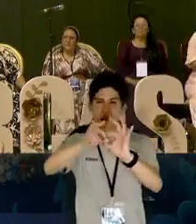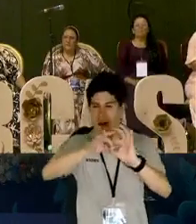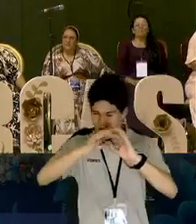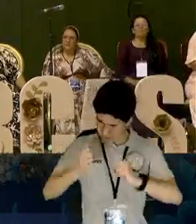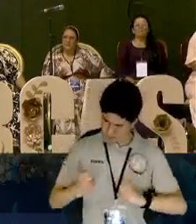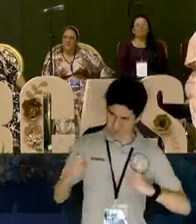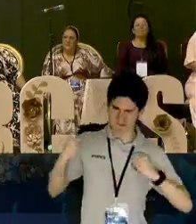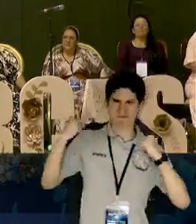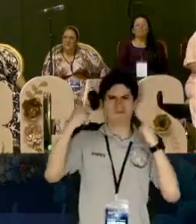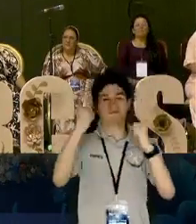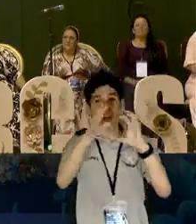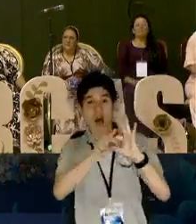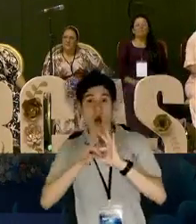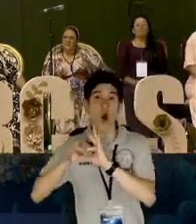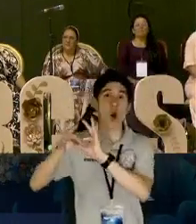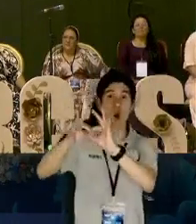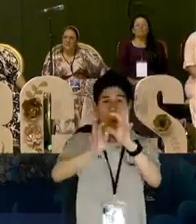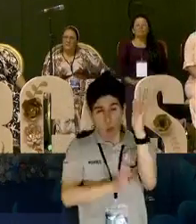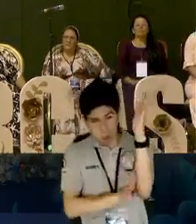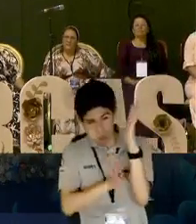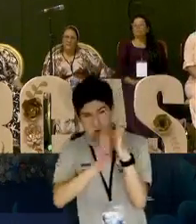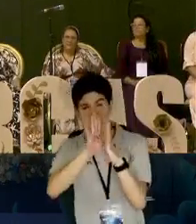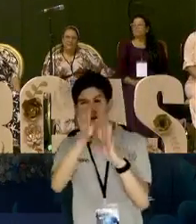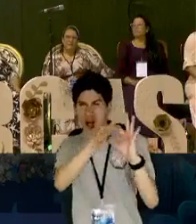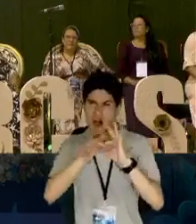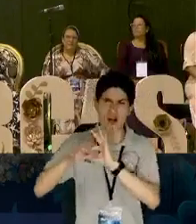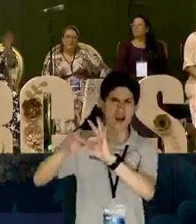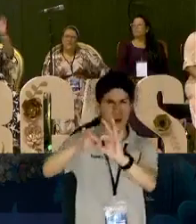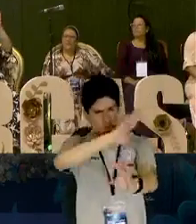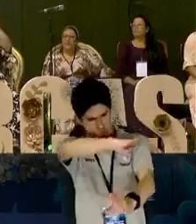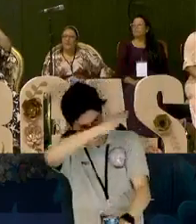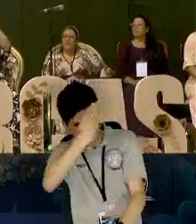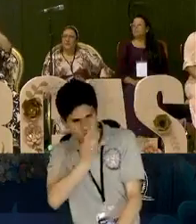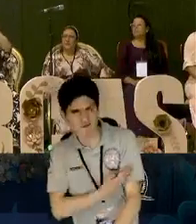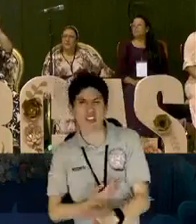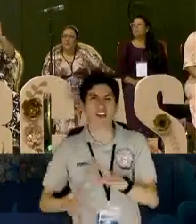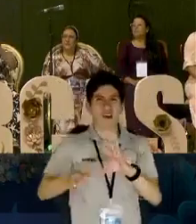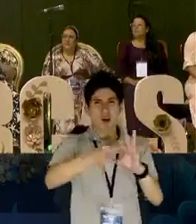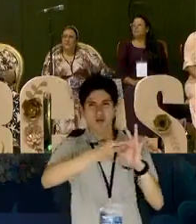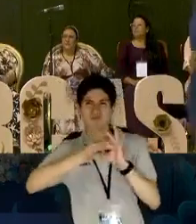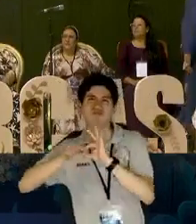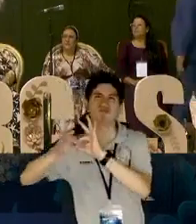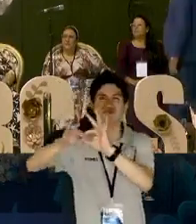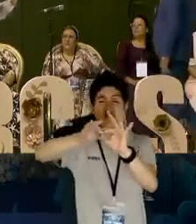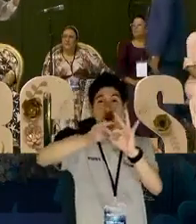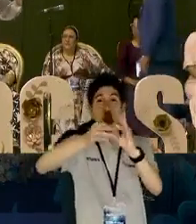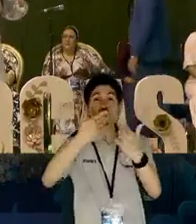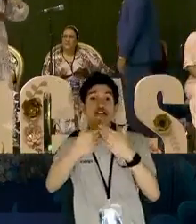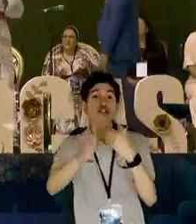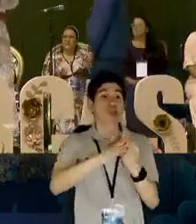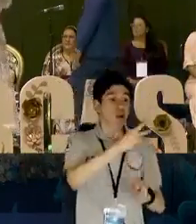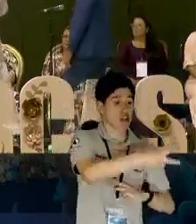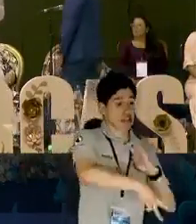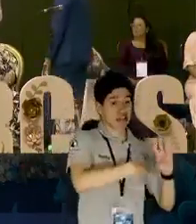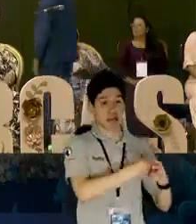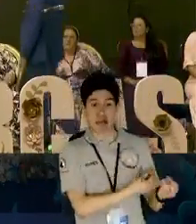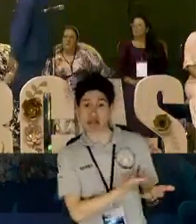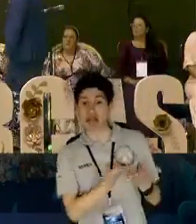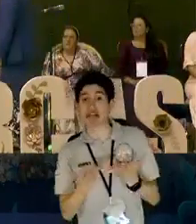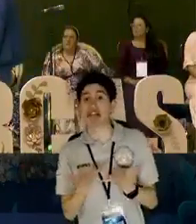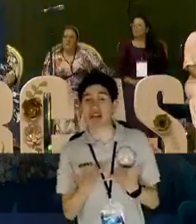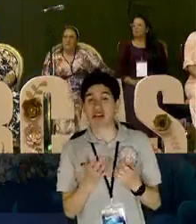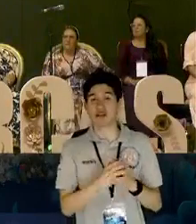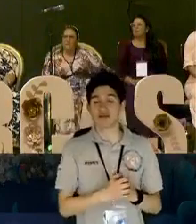en la unidad, hay que fortalecernos en la unidad. Y aunque el mundo traiga muchas cosas, porque déjame